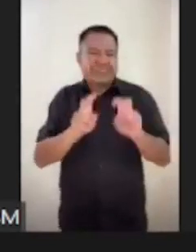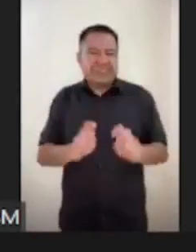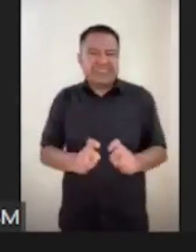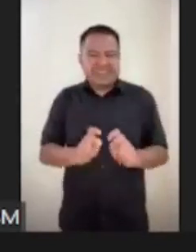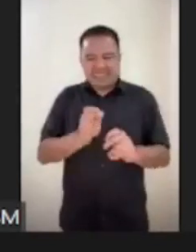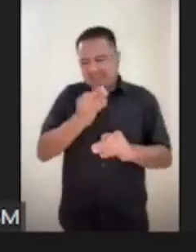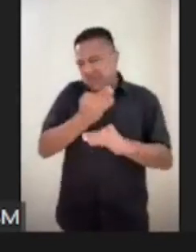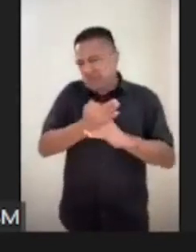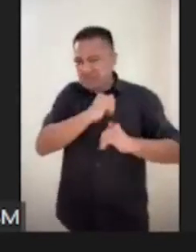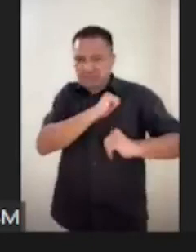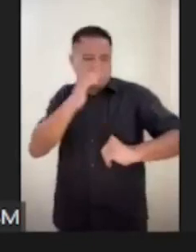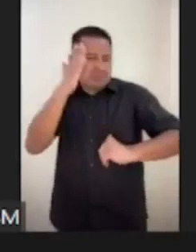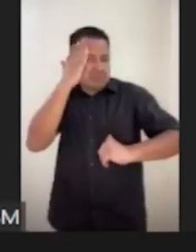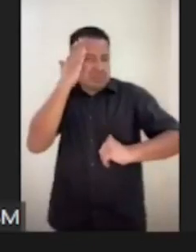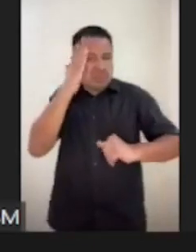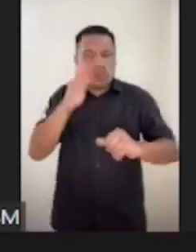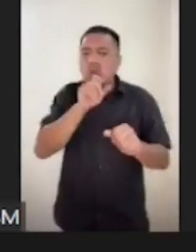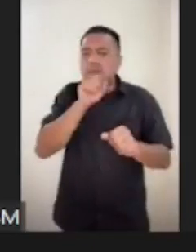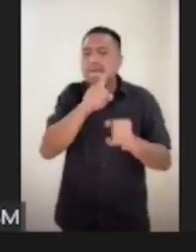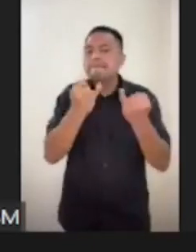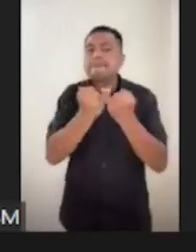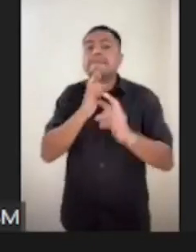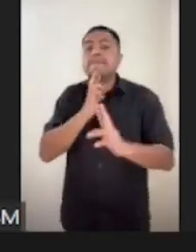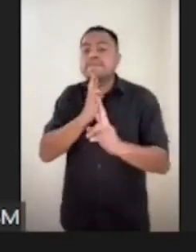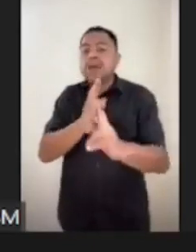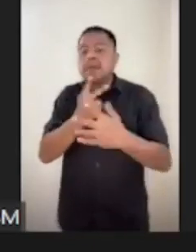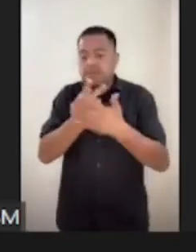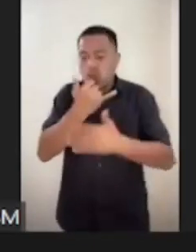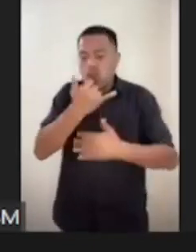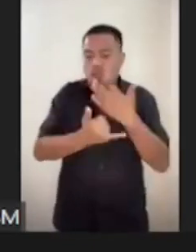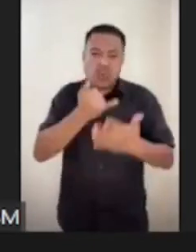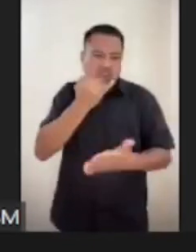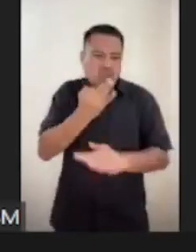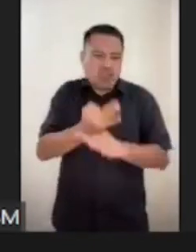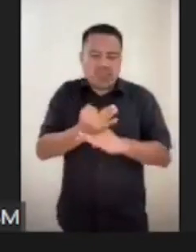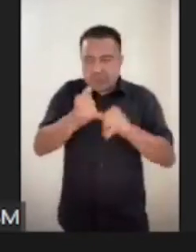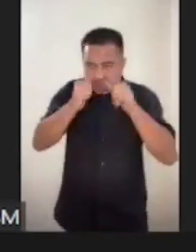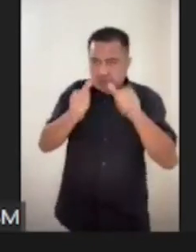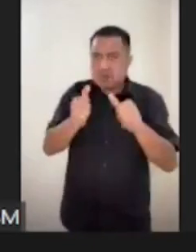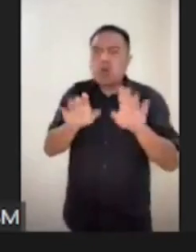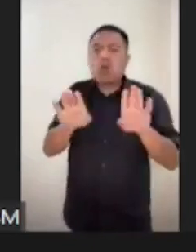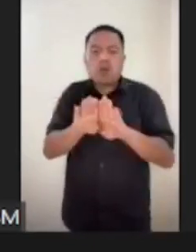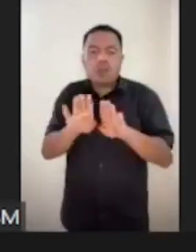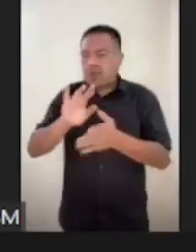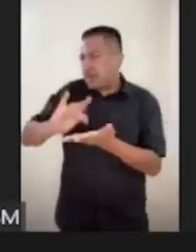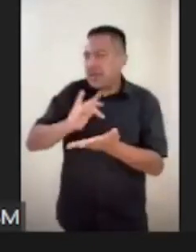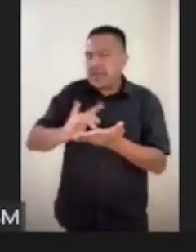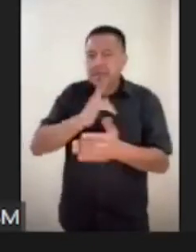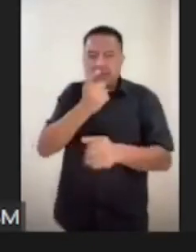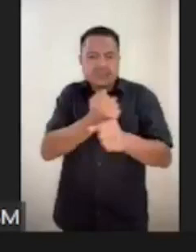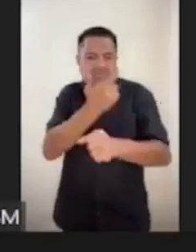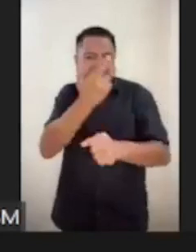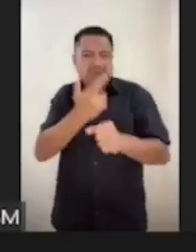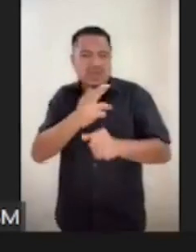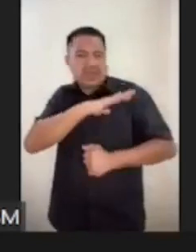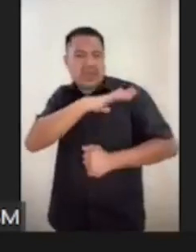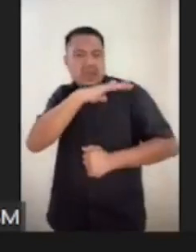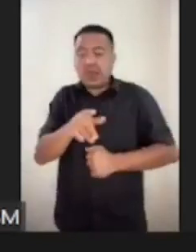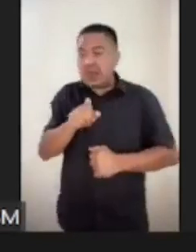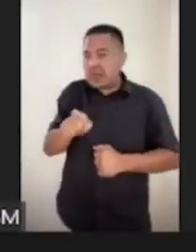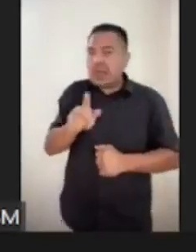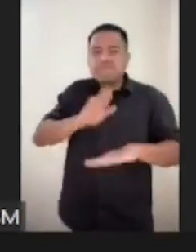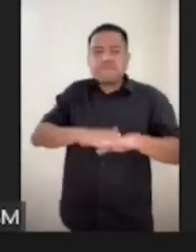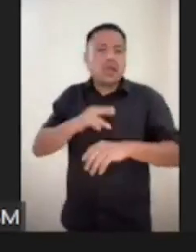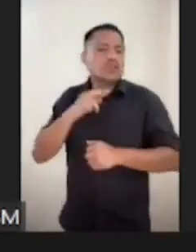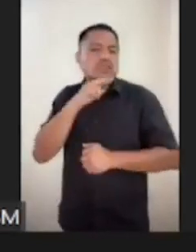puntos de acuerdo, así como los resolutivos de los proyectos que nos ocupan, se realizarán con apoyo del secretario a efecto de agilizar